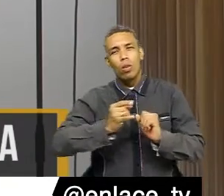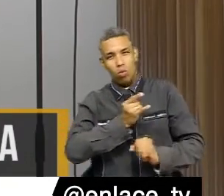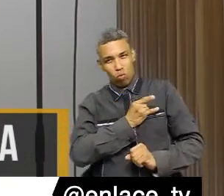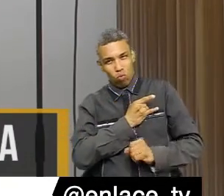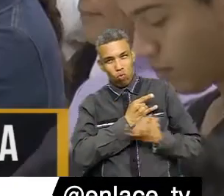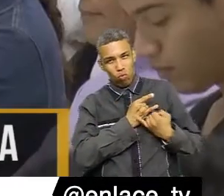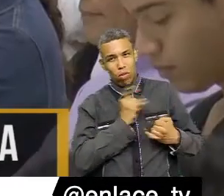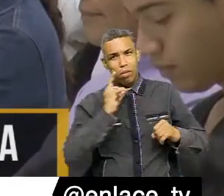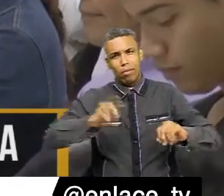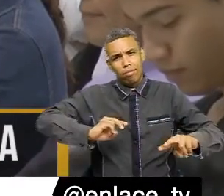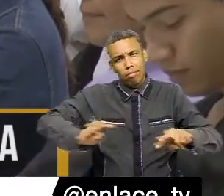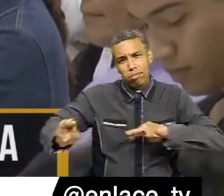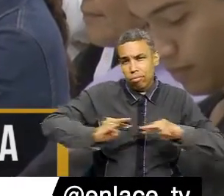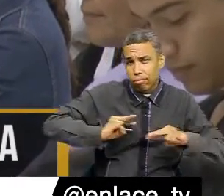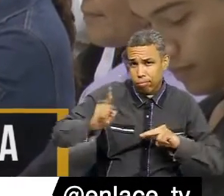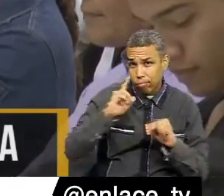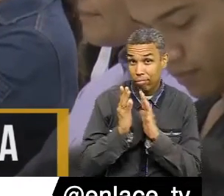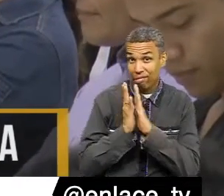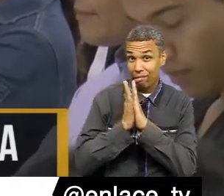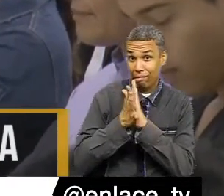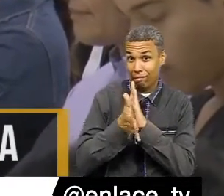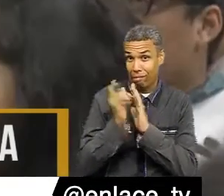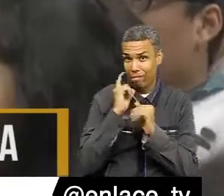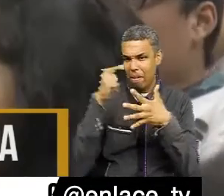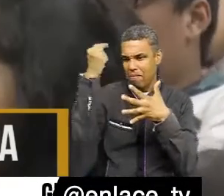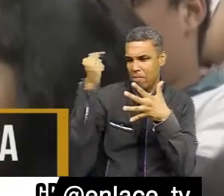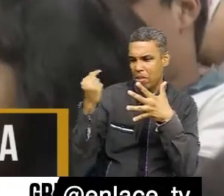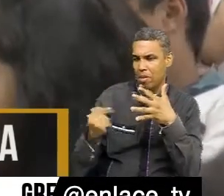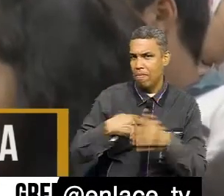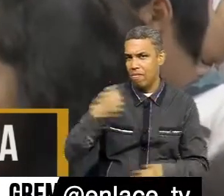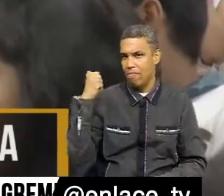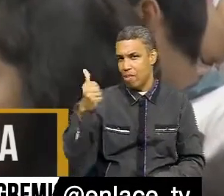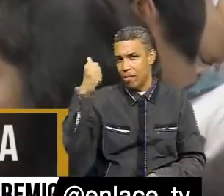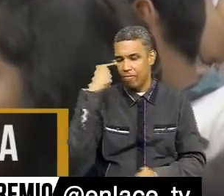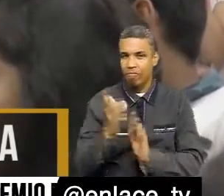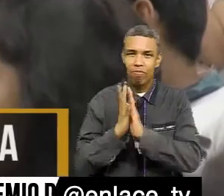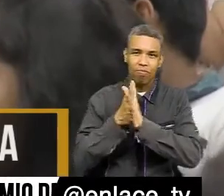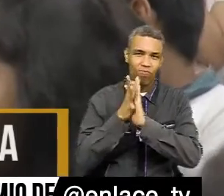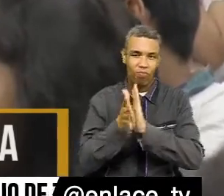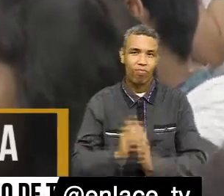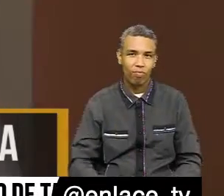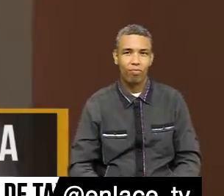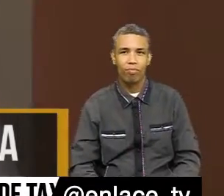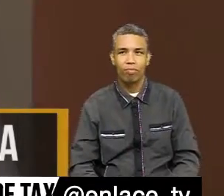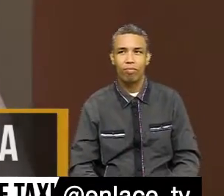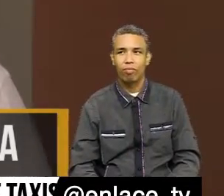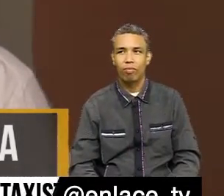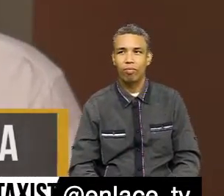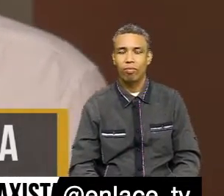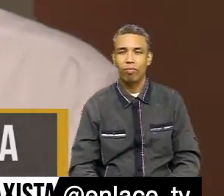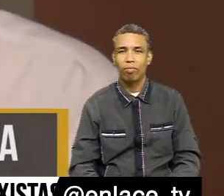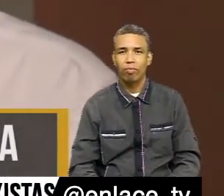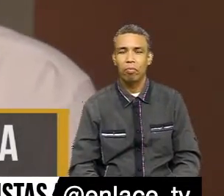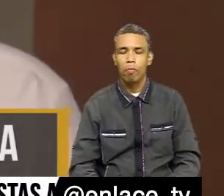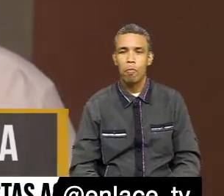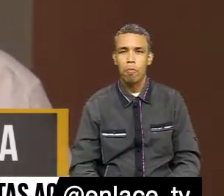Javier Acevedo, hizo importantes anuncios para garantizar calidad educativa y bienestar a los estudiantes. El Consejo